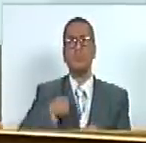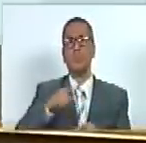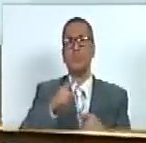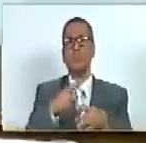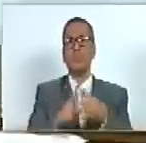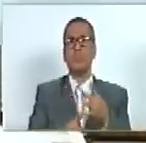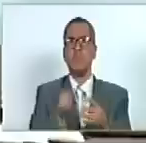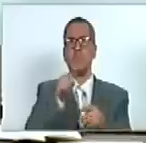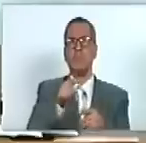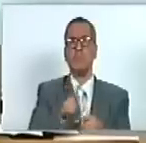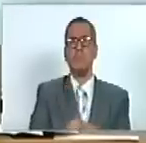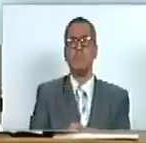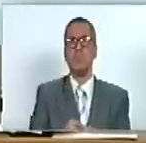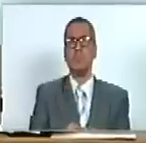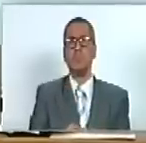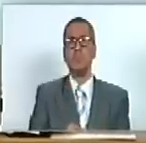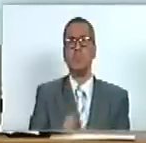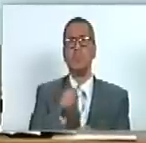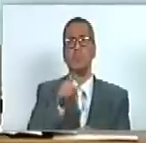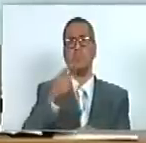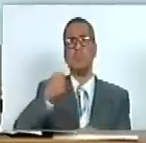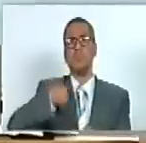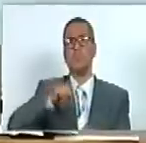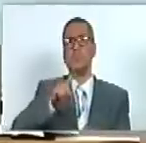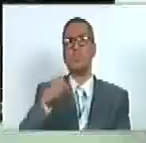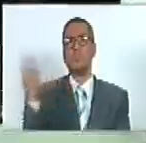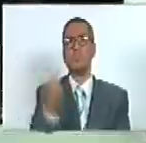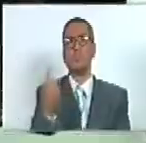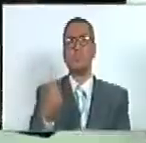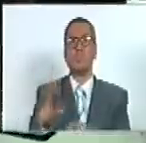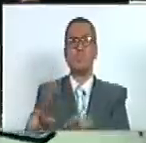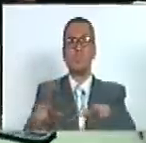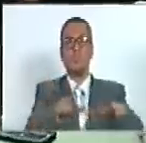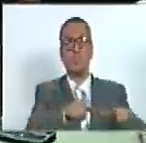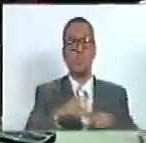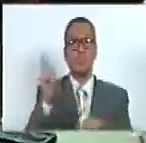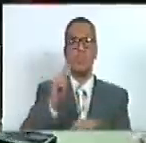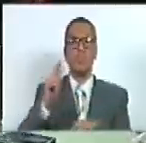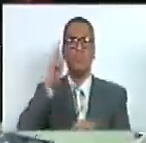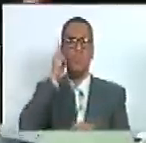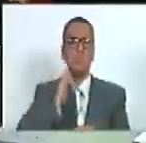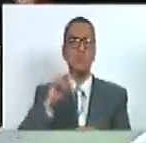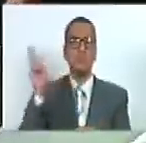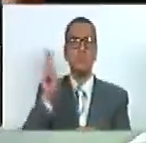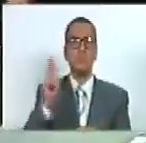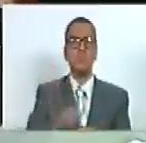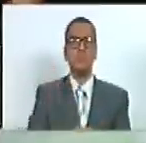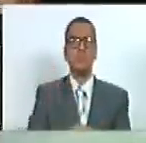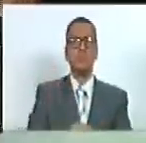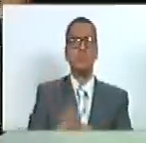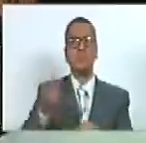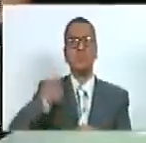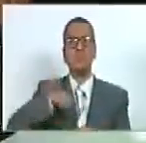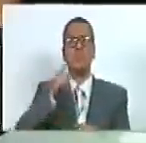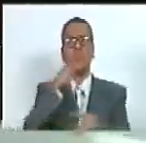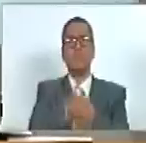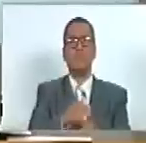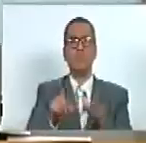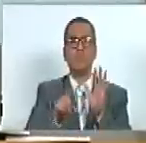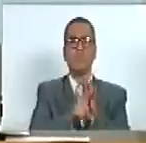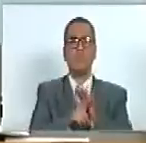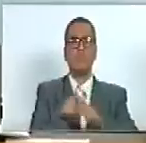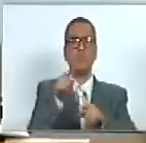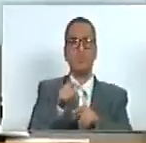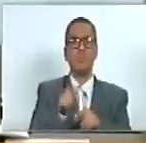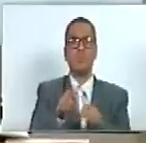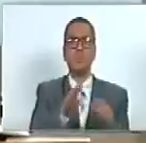bien que estos ladrones tengan en el territorio de la República Bolivariana de Venezuela, tiene que ir la ley contra